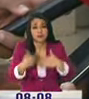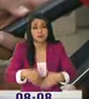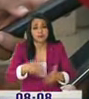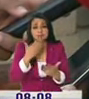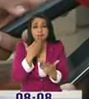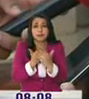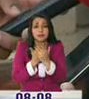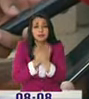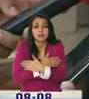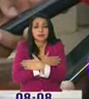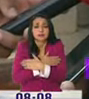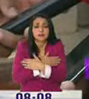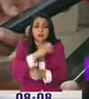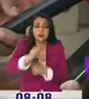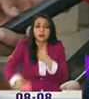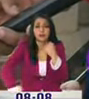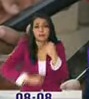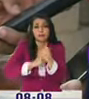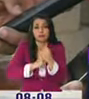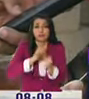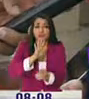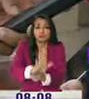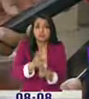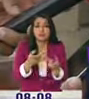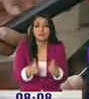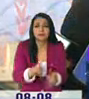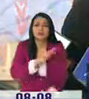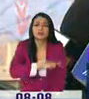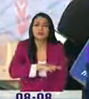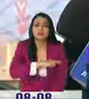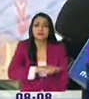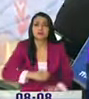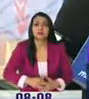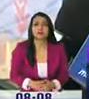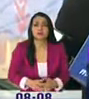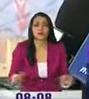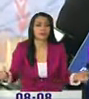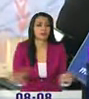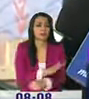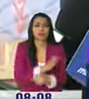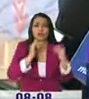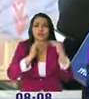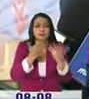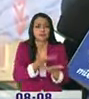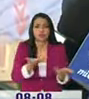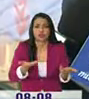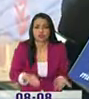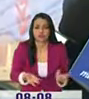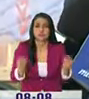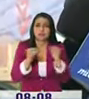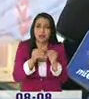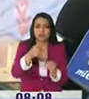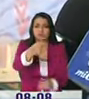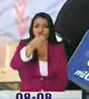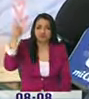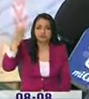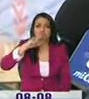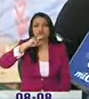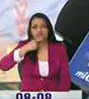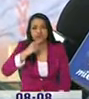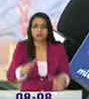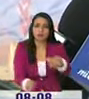agradezco mucho por todo el apoyo, su colaboración, igual a los señores del municipio. Homenaje completo de una casa, más los electrodomésticos que debidamente